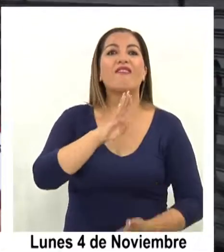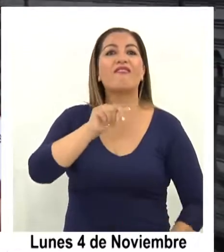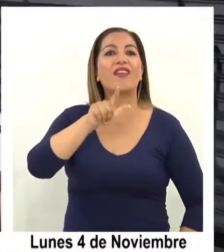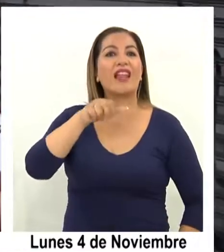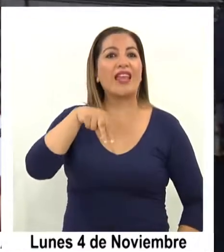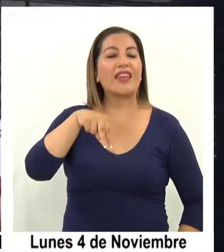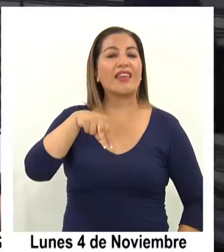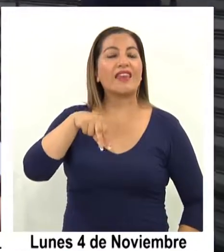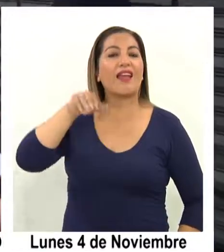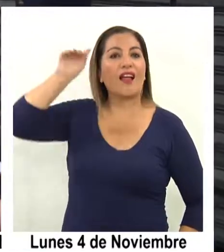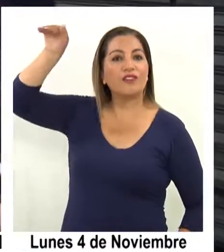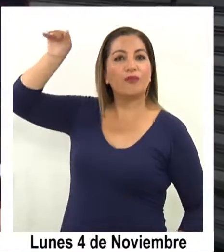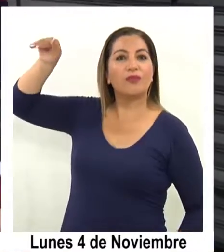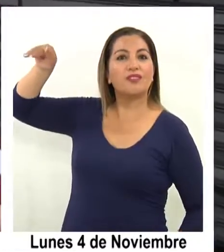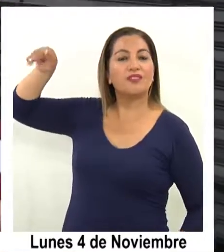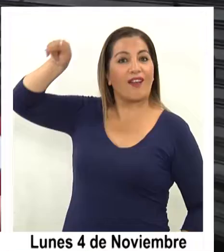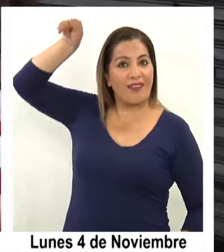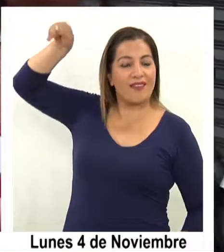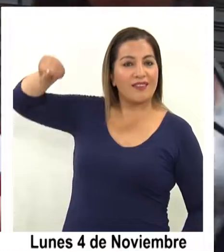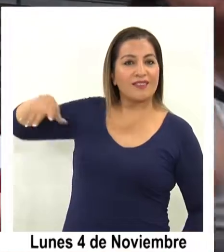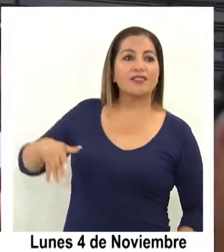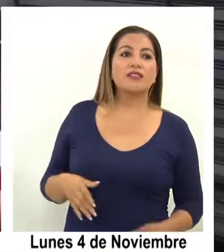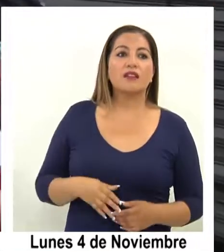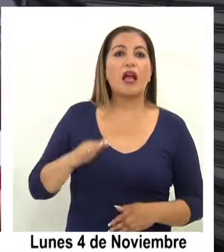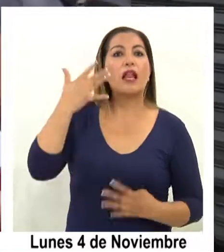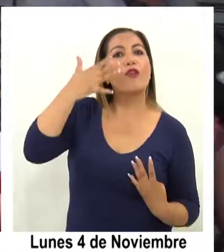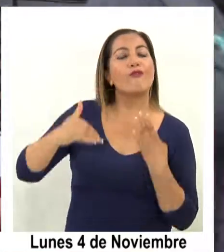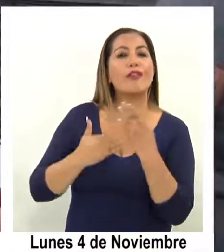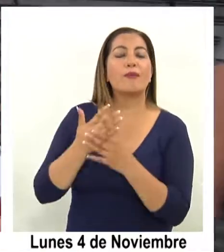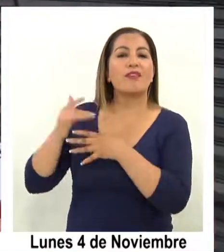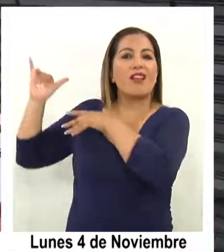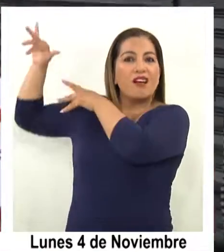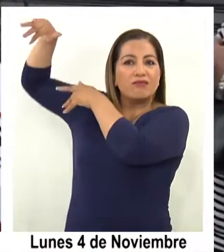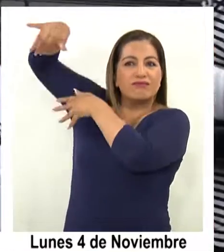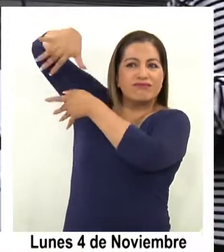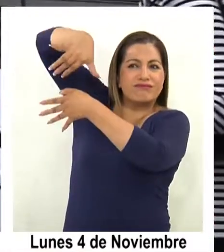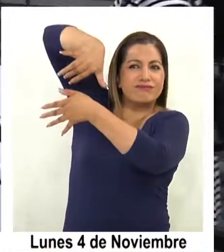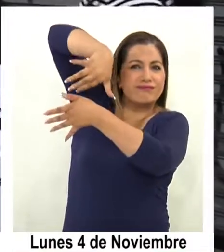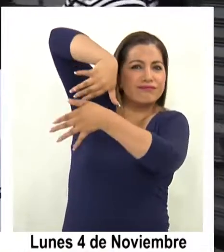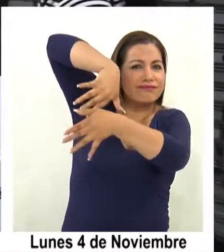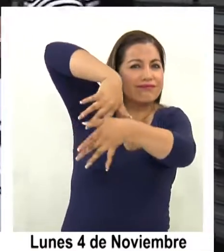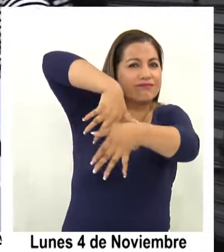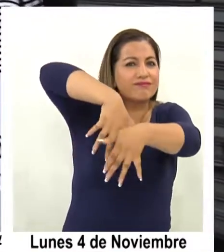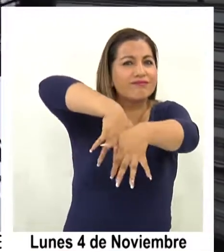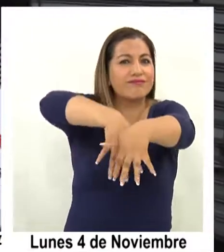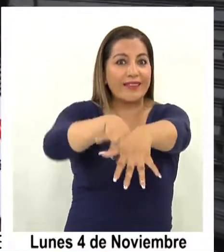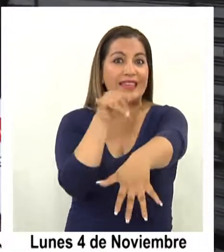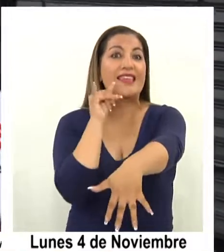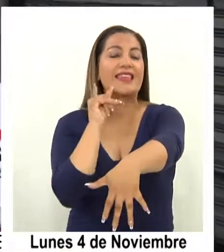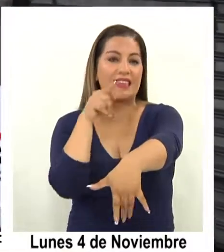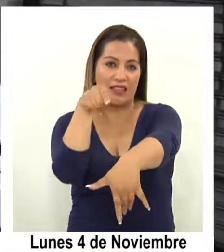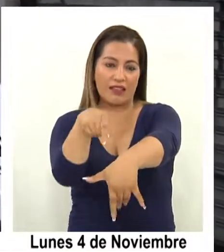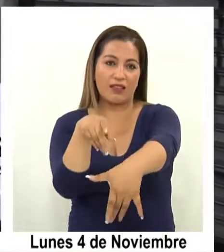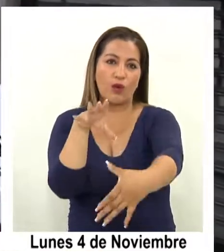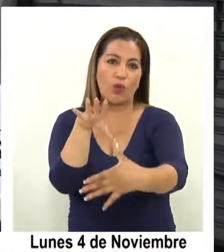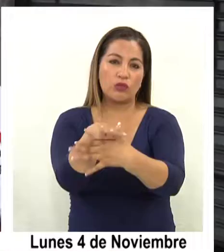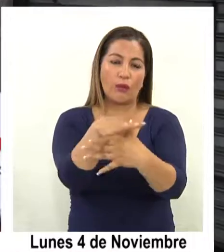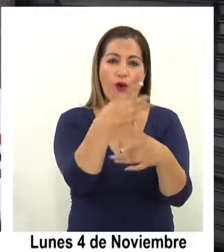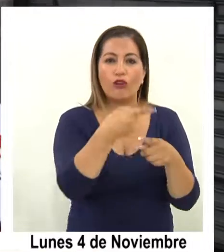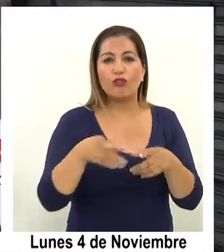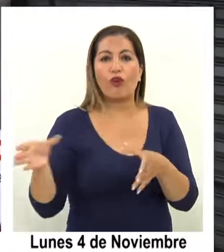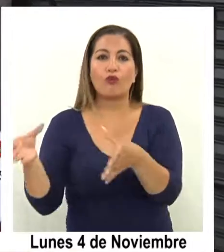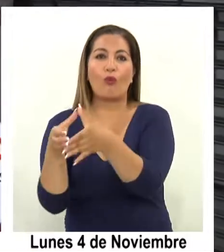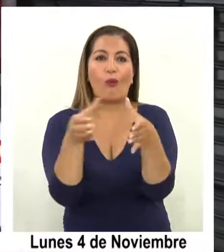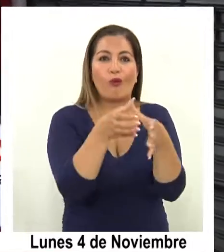de Altospicio, donde se hace el pesebre grande. La nueve de mañana bajamos caminando a la ciudad de acá de Iquique para juntarnos con las